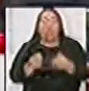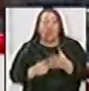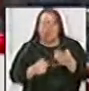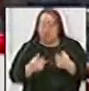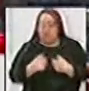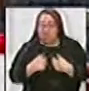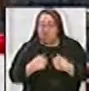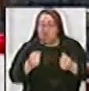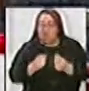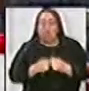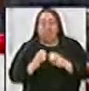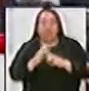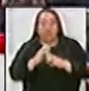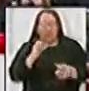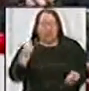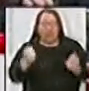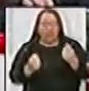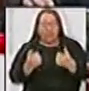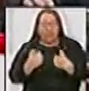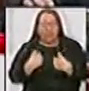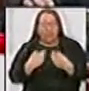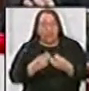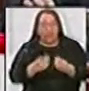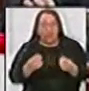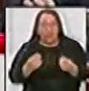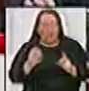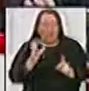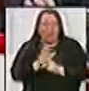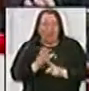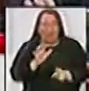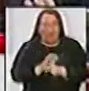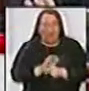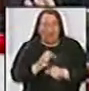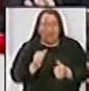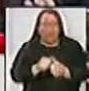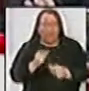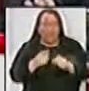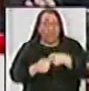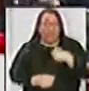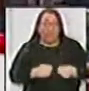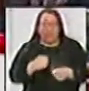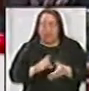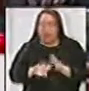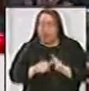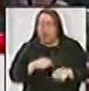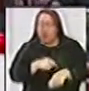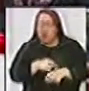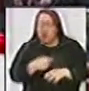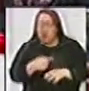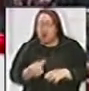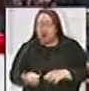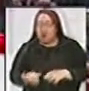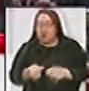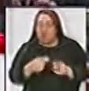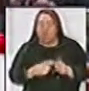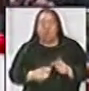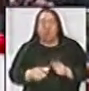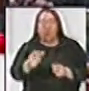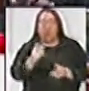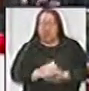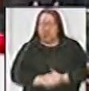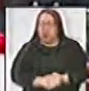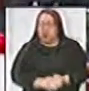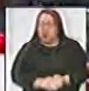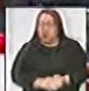tenemos, con los buses y el transporte que tenemos, que es muy agresivo con el ciclista. Y luego, después de un rato largo, recién encontramos el siguiente